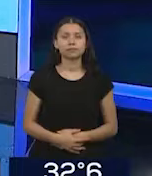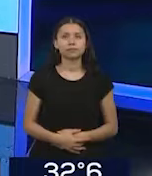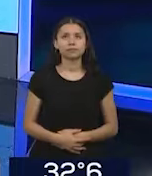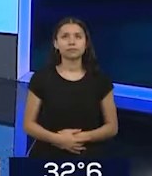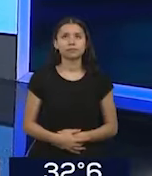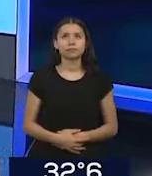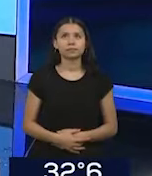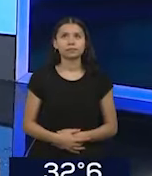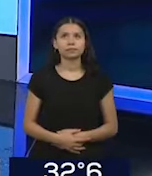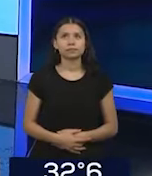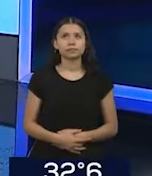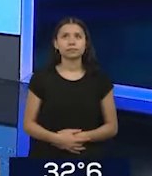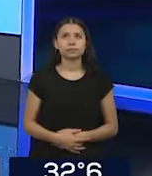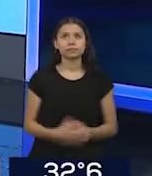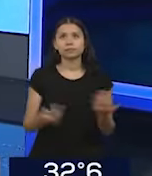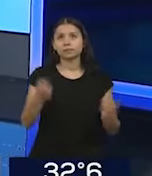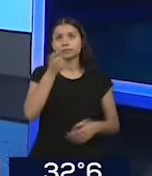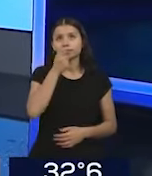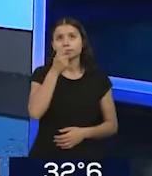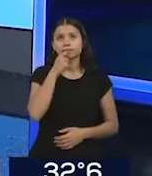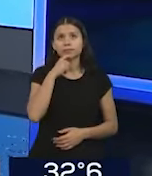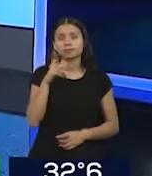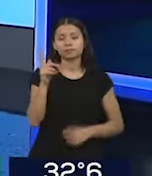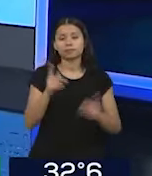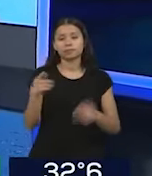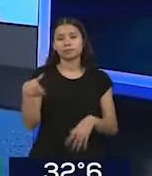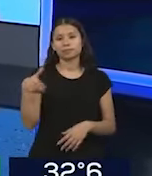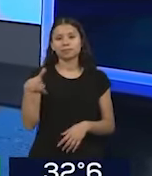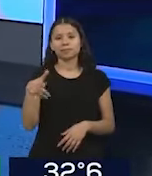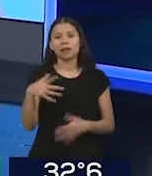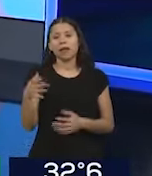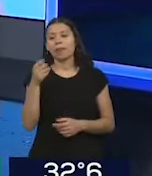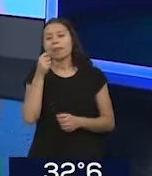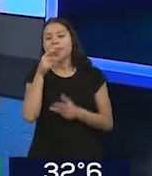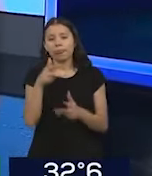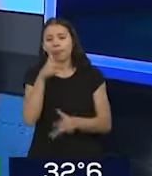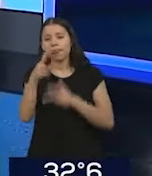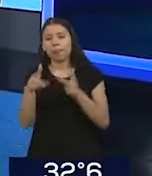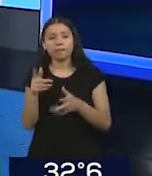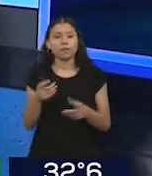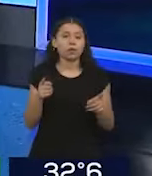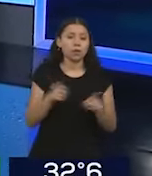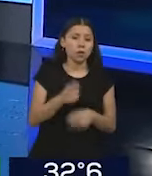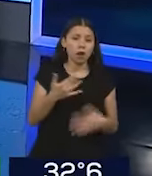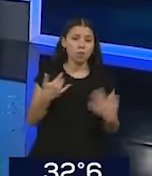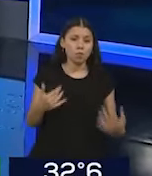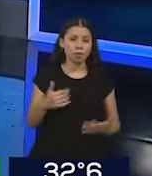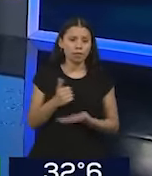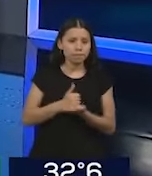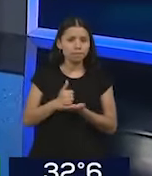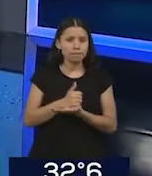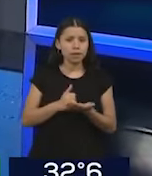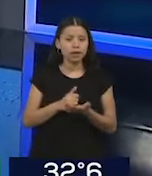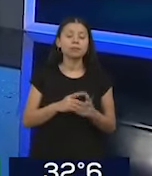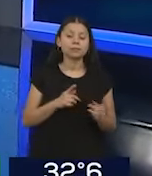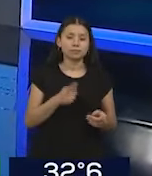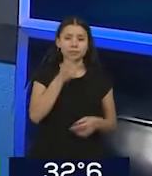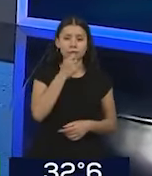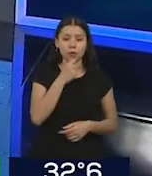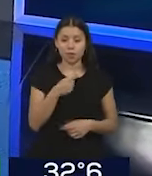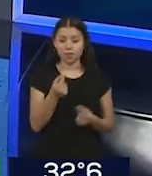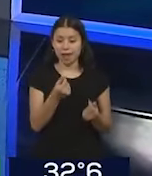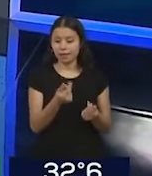va, te va a decir que no lo tiene, te va a salir con algún verso, pero es una opción más. Y la más válida de todas, quizás, además de esperar la acreditación del